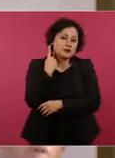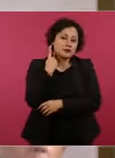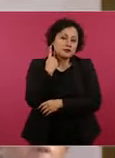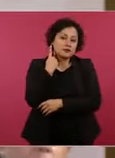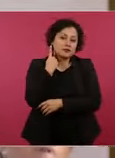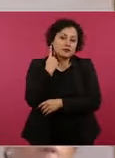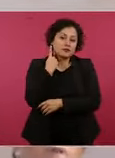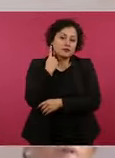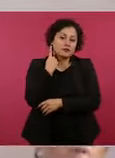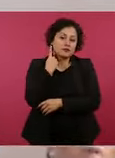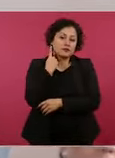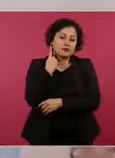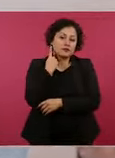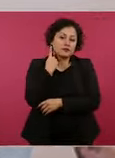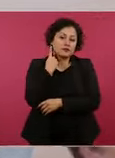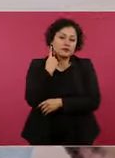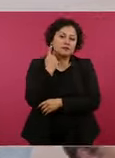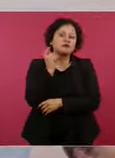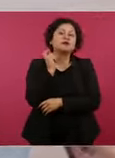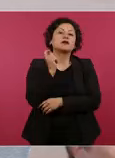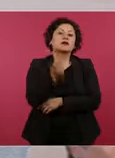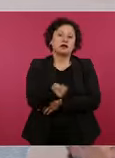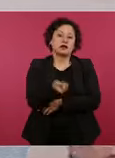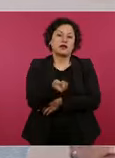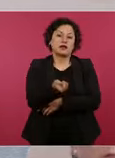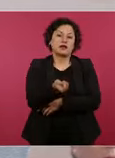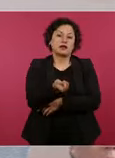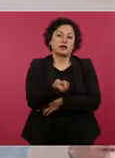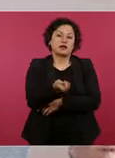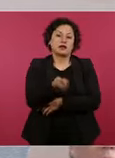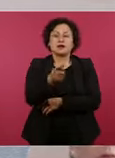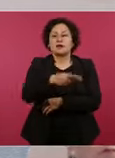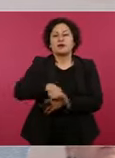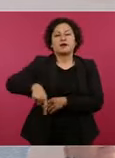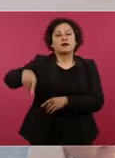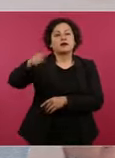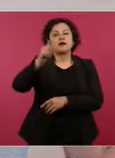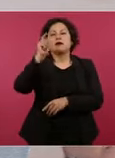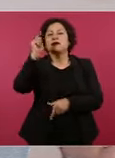ya ve uno las cámaras.